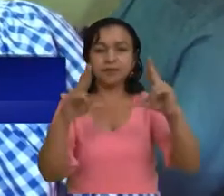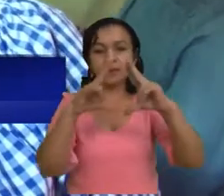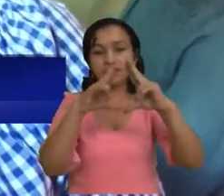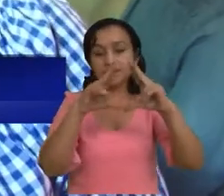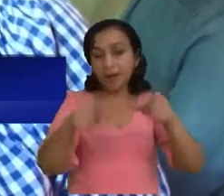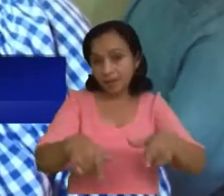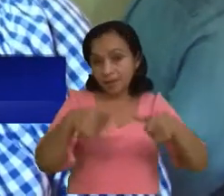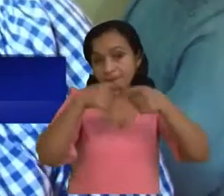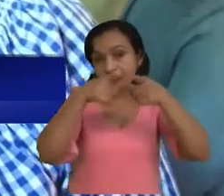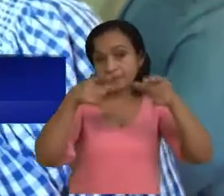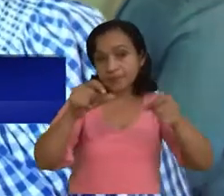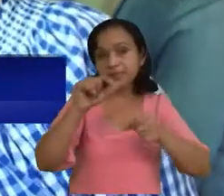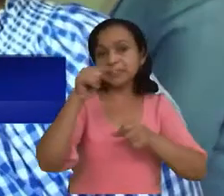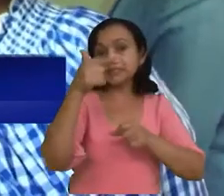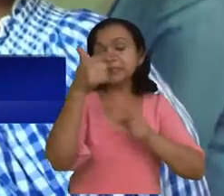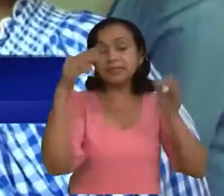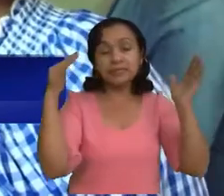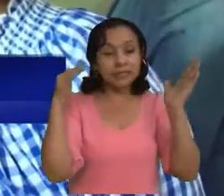capacidad de